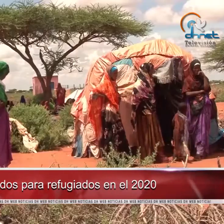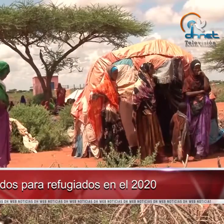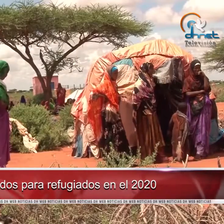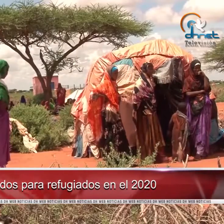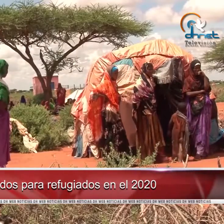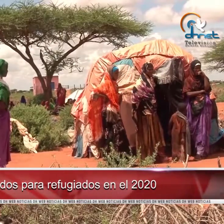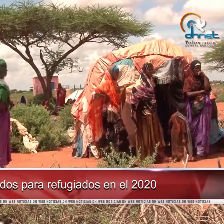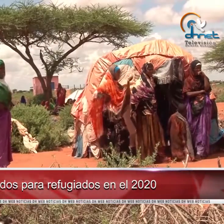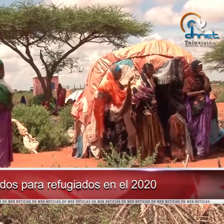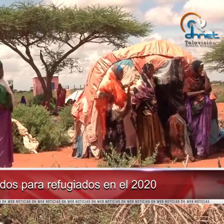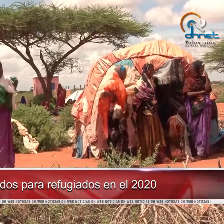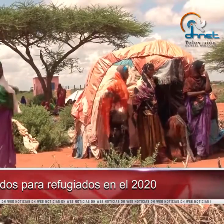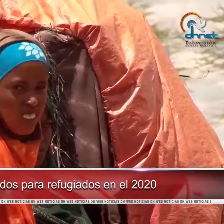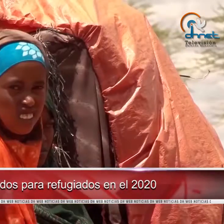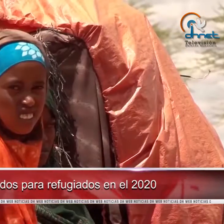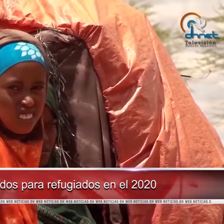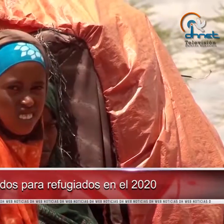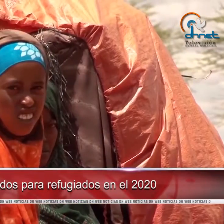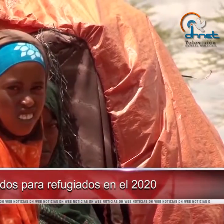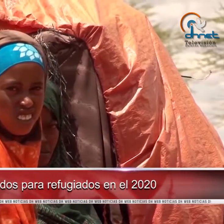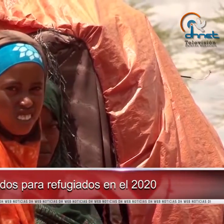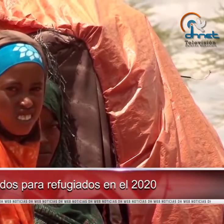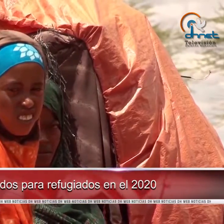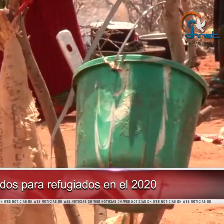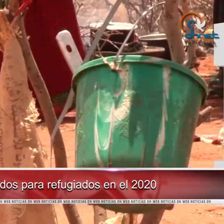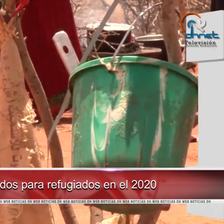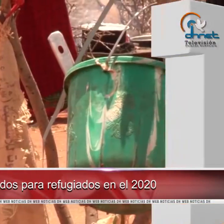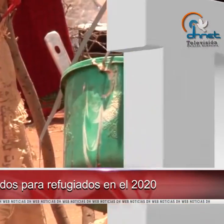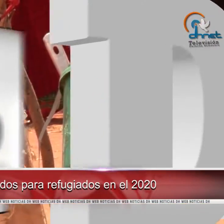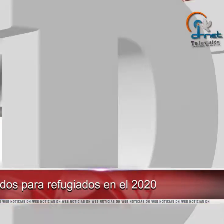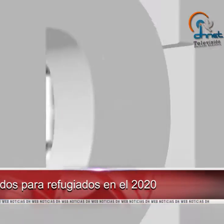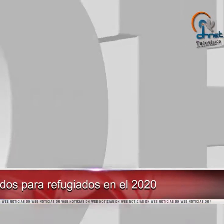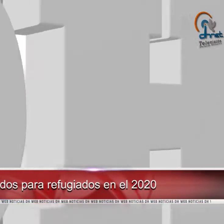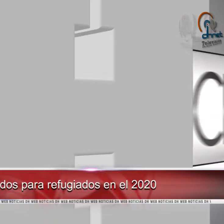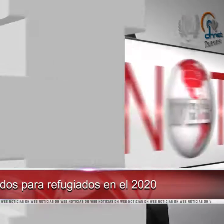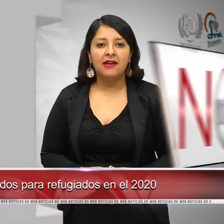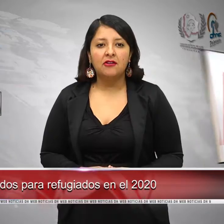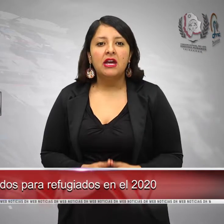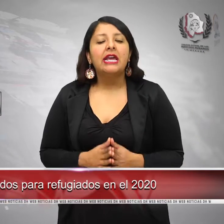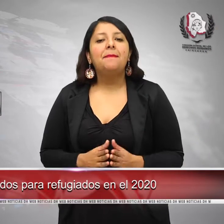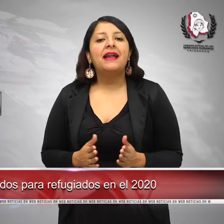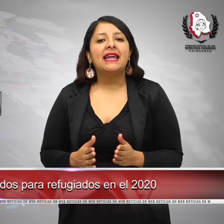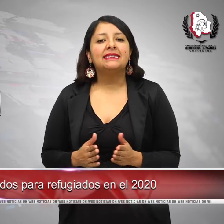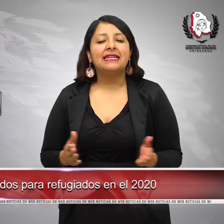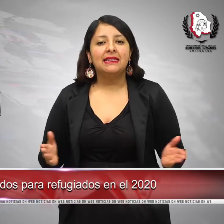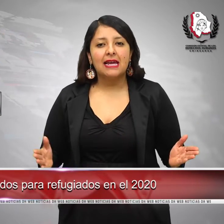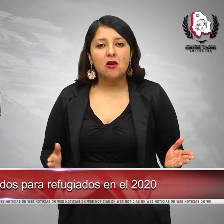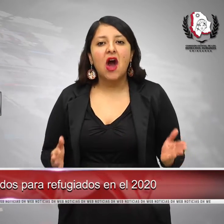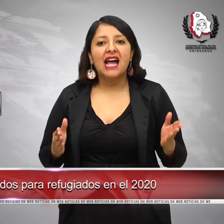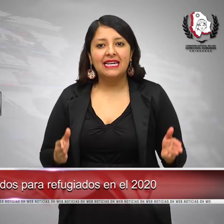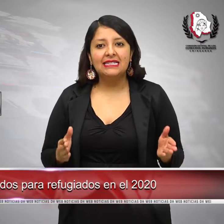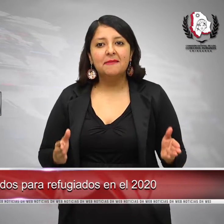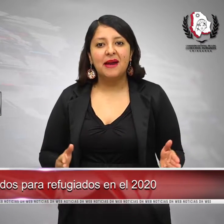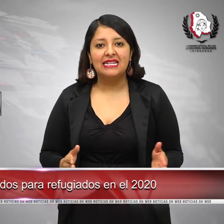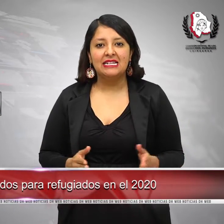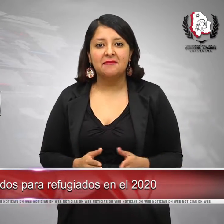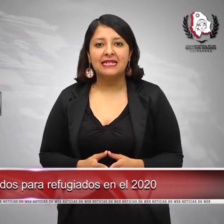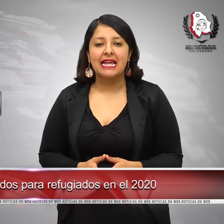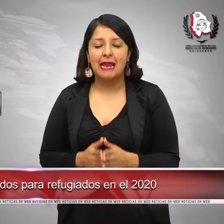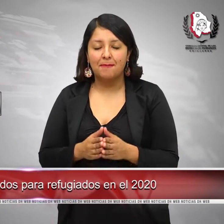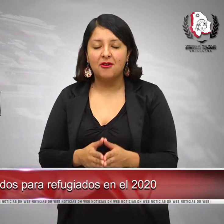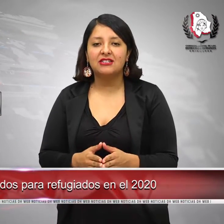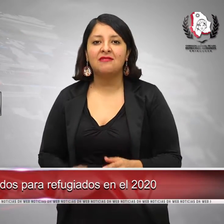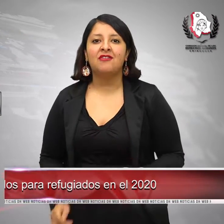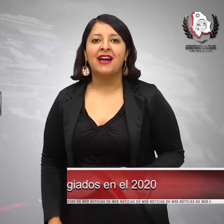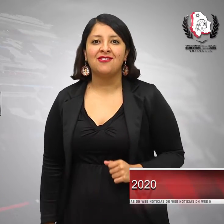ACNUR provee este tipo de socorro en 60 países, incluidos Jordania y Líbano, y planea extenderlo a 15 países